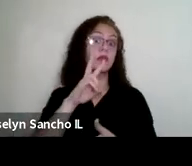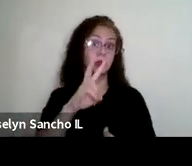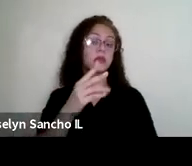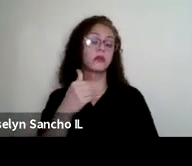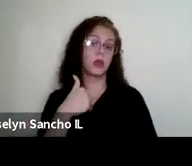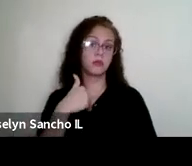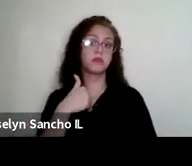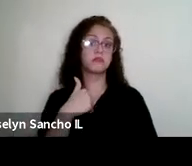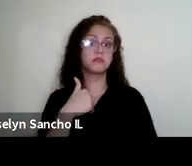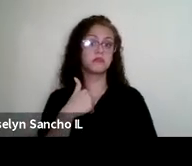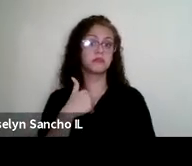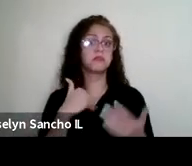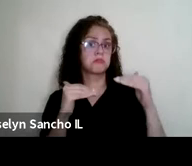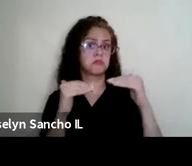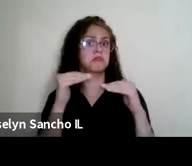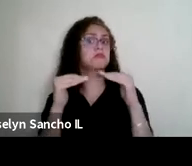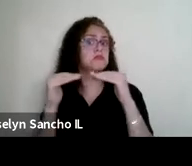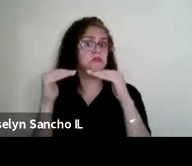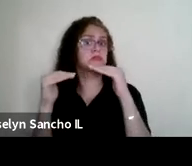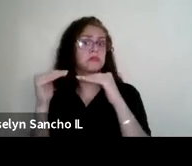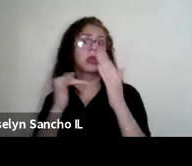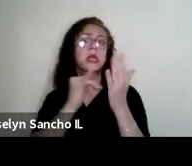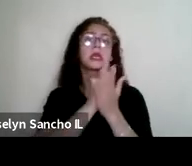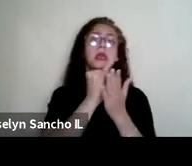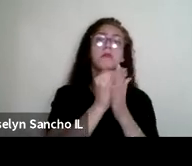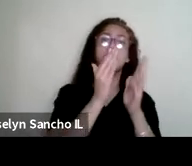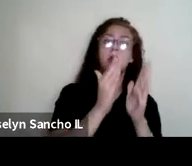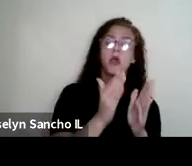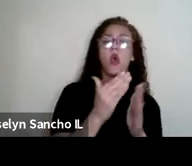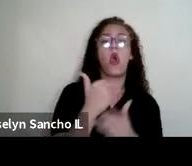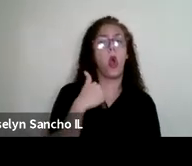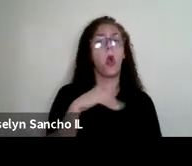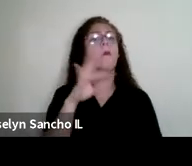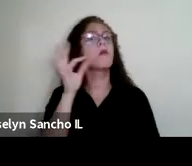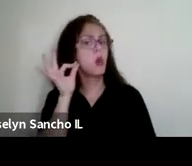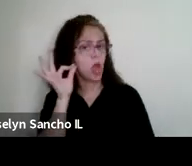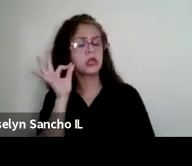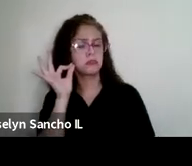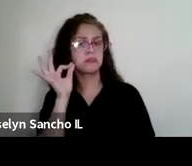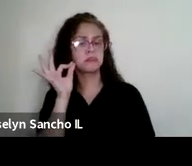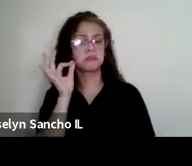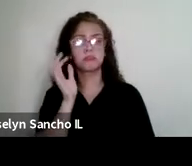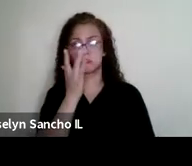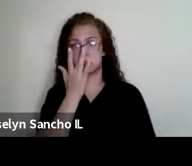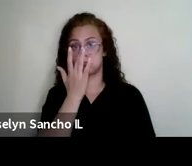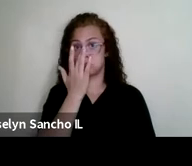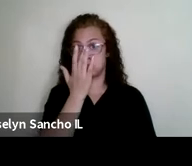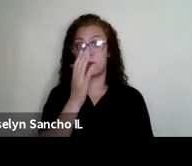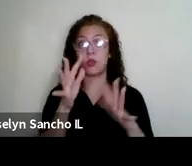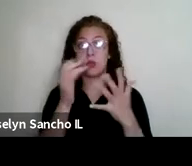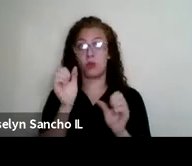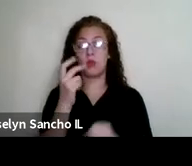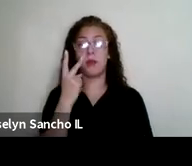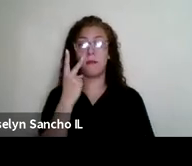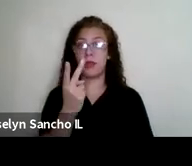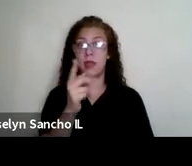tenemos una paridad entre investigadores hombres e investigadores mujeres, ¿verdad? Como lo podemos ver